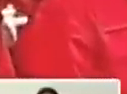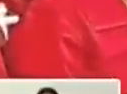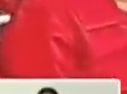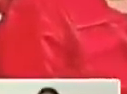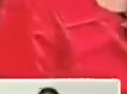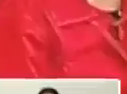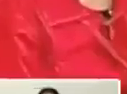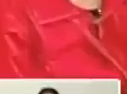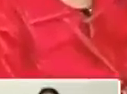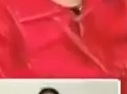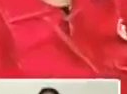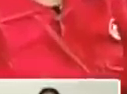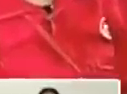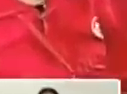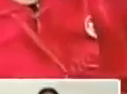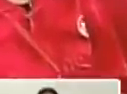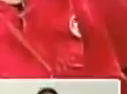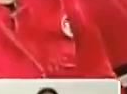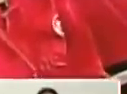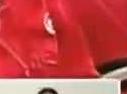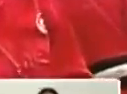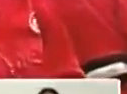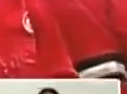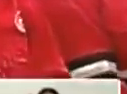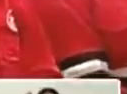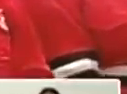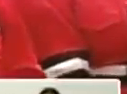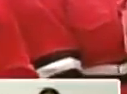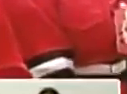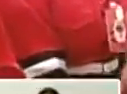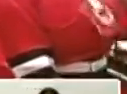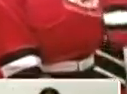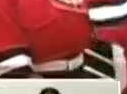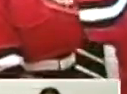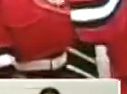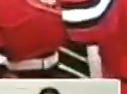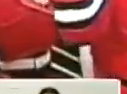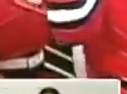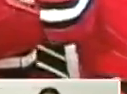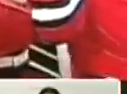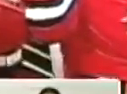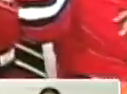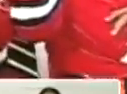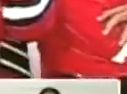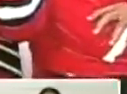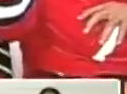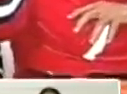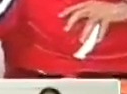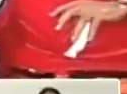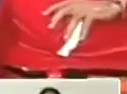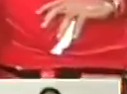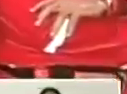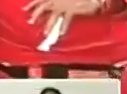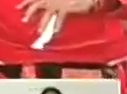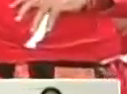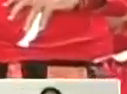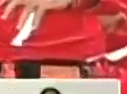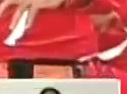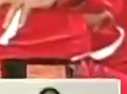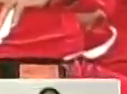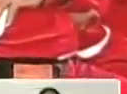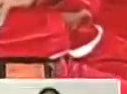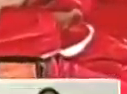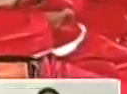en el evento, en los eventos por venir, en los próximos días, estaremos recordando y conmemorando todos estos